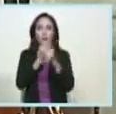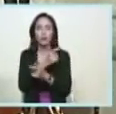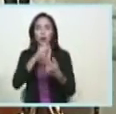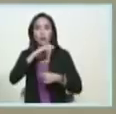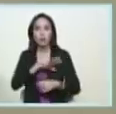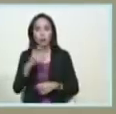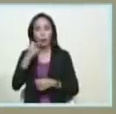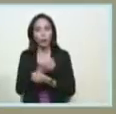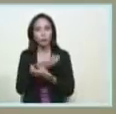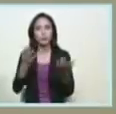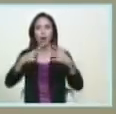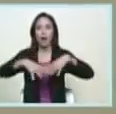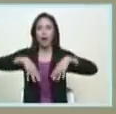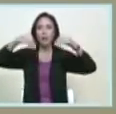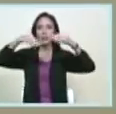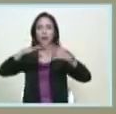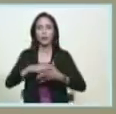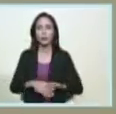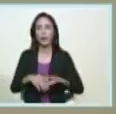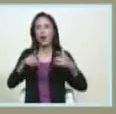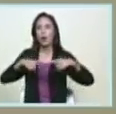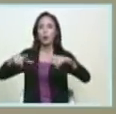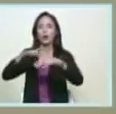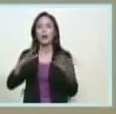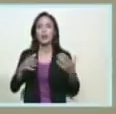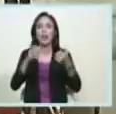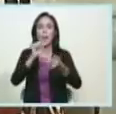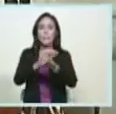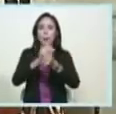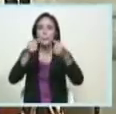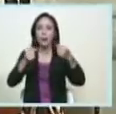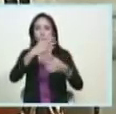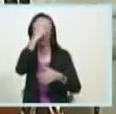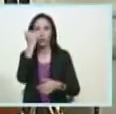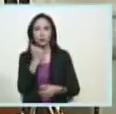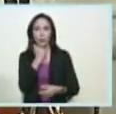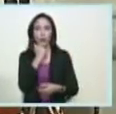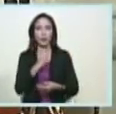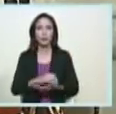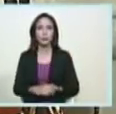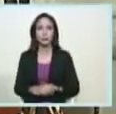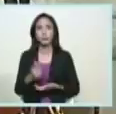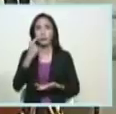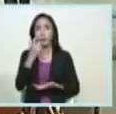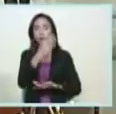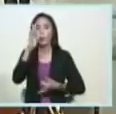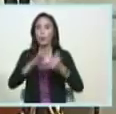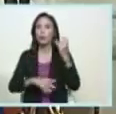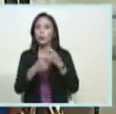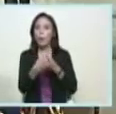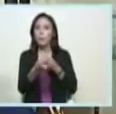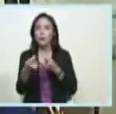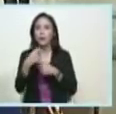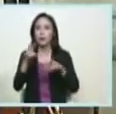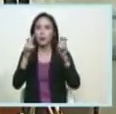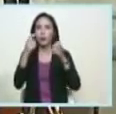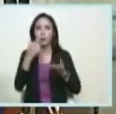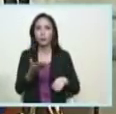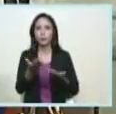el castillo de puerto cabello cuánta historia pasó por ahí y aquí está el billete de 500